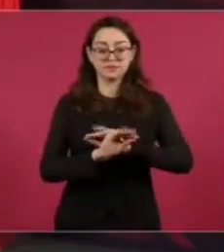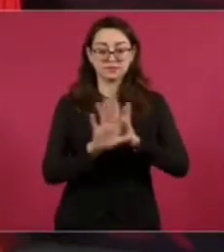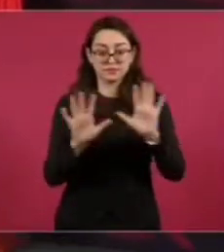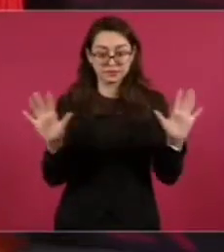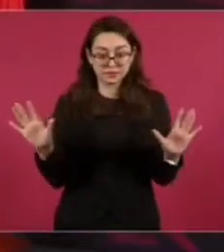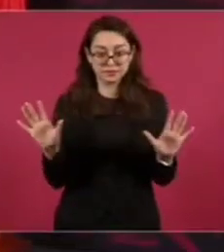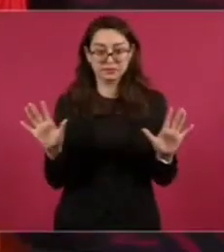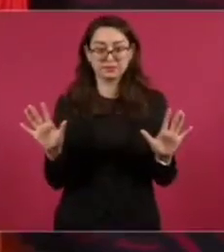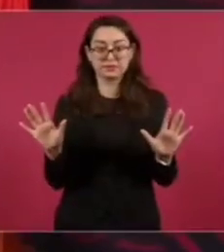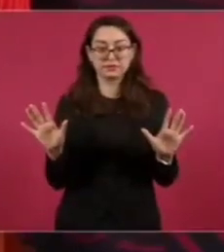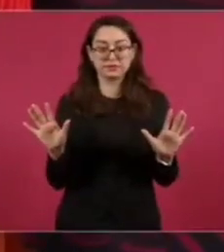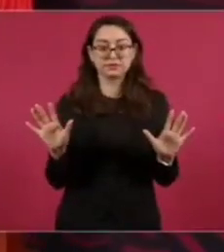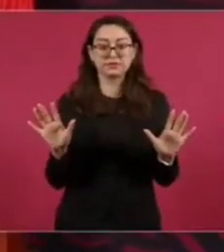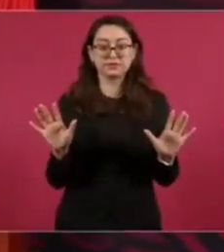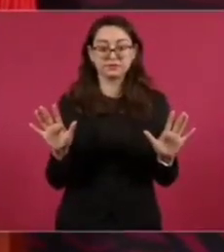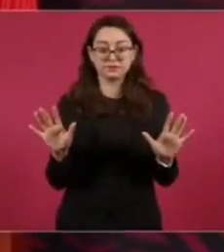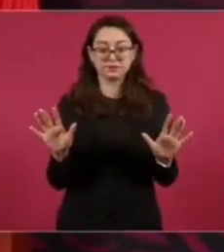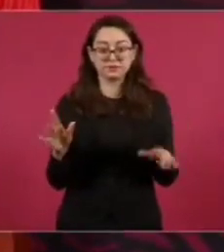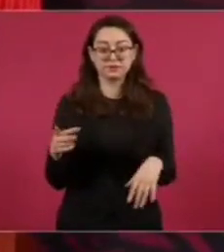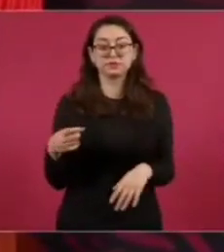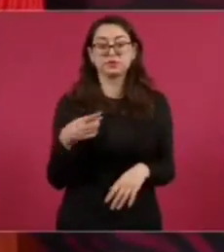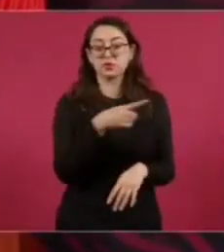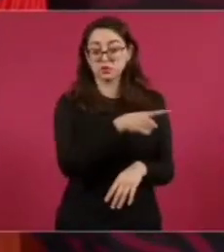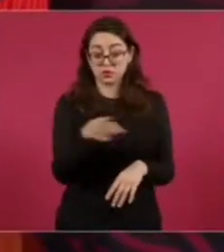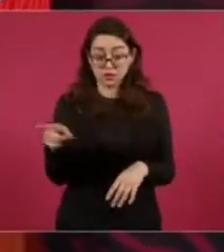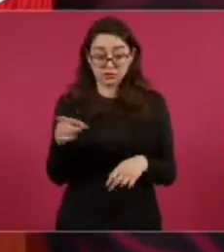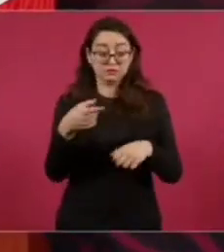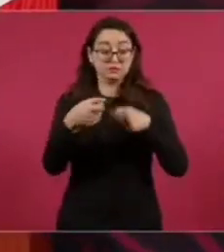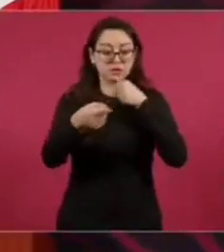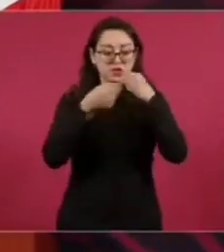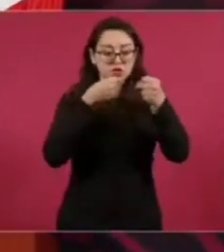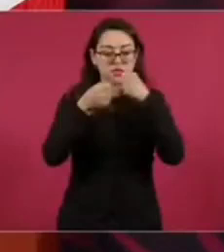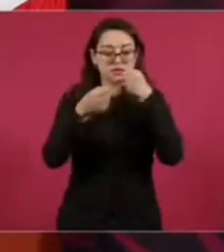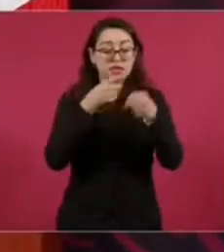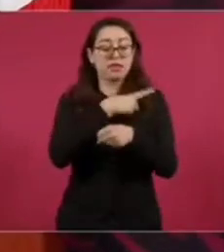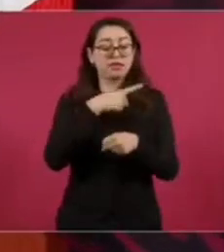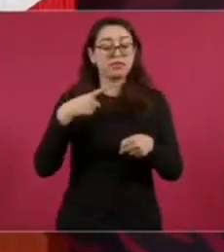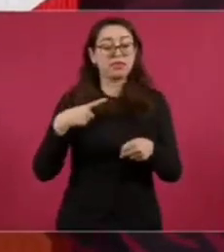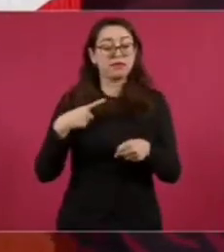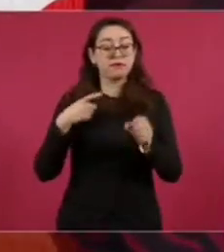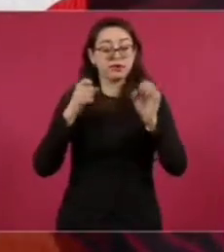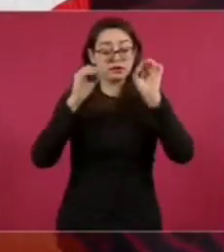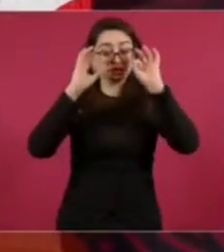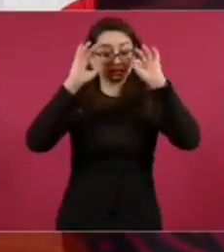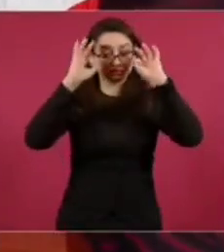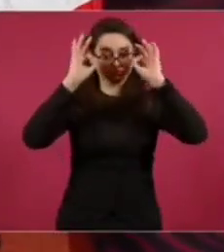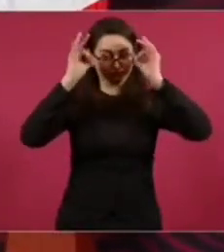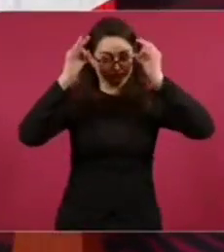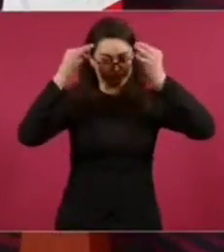que ustedes hagan una revisión, en general,